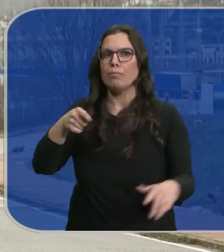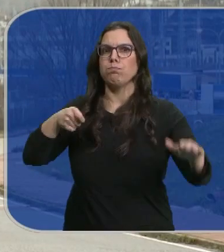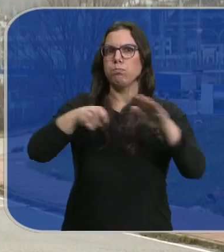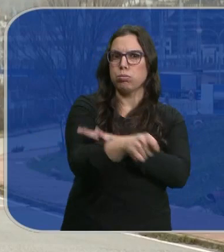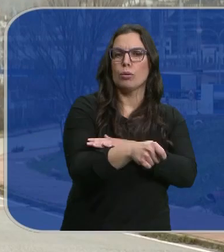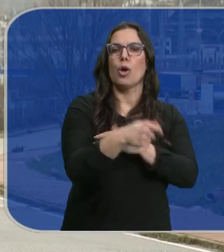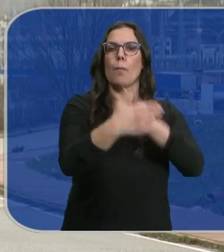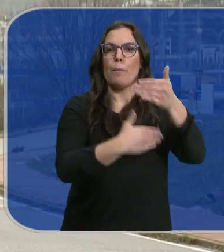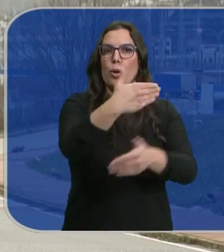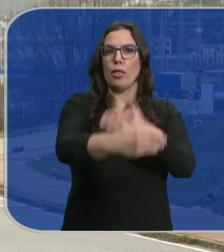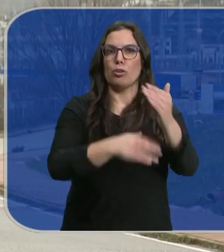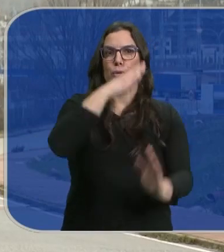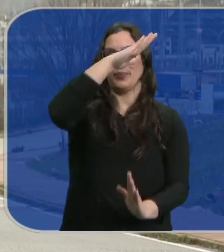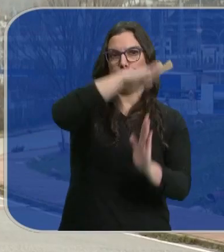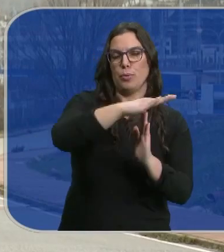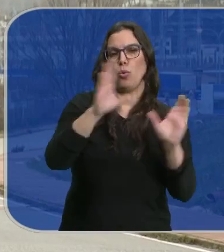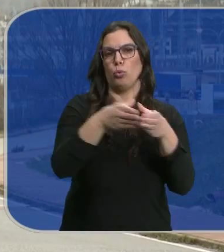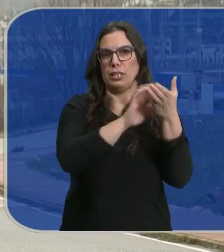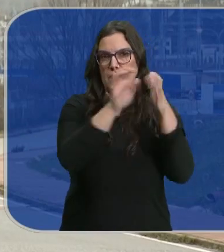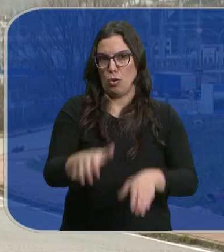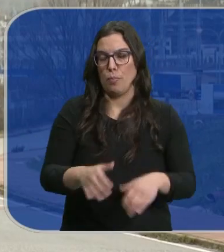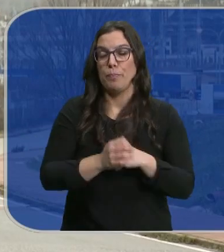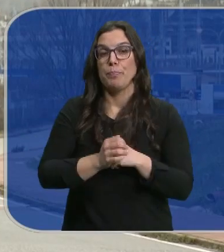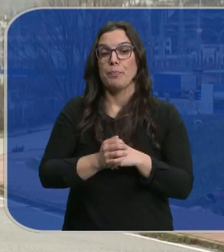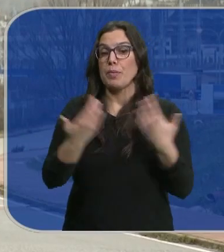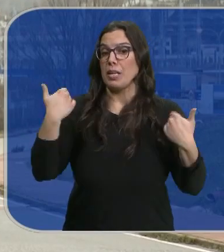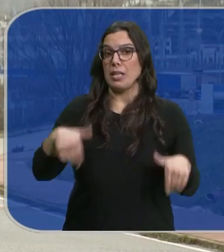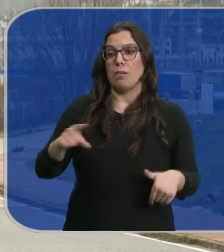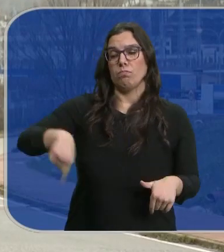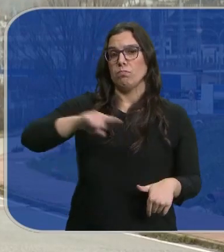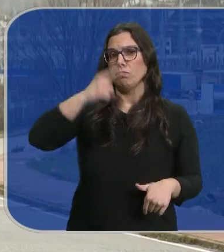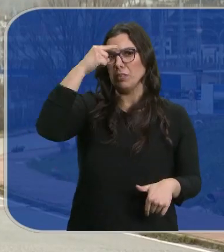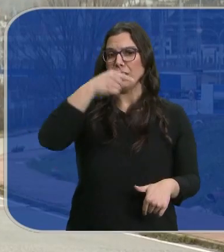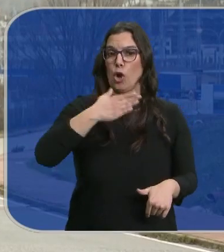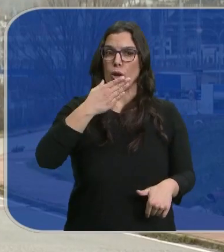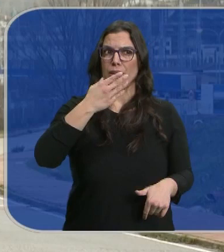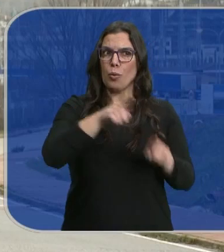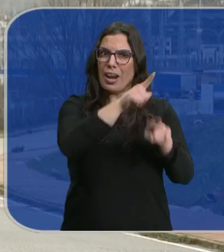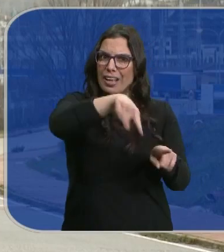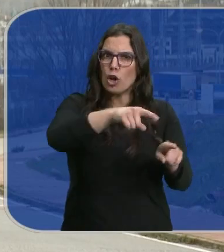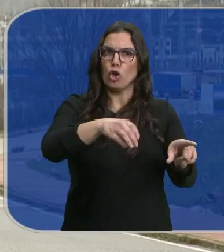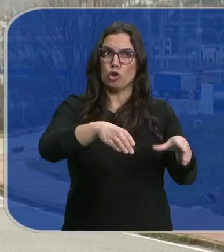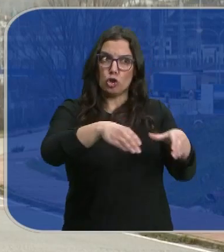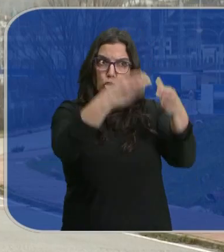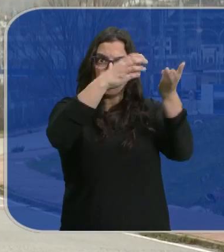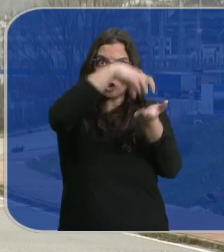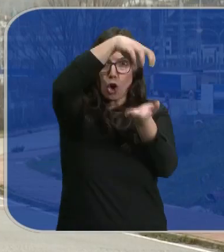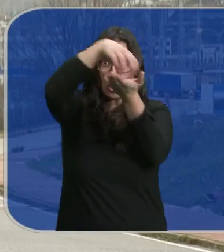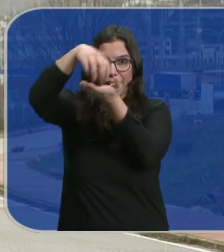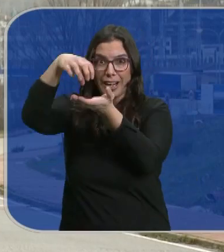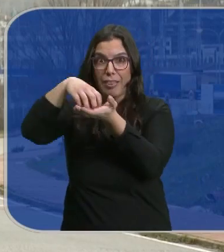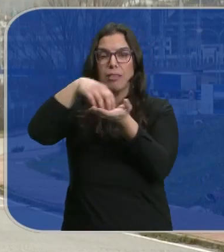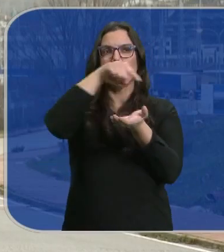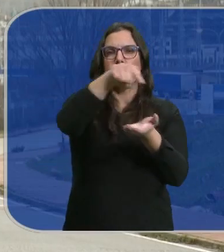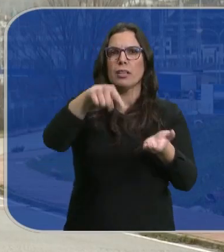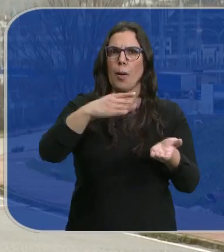proceso que ahora dejó de caer la Junta de Castilla y León. Bierzo Ya está convencida de la importancia patrimonial de las torres de refrigeración y